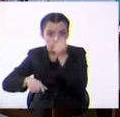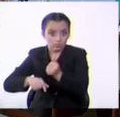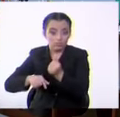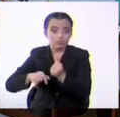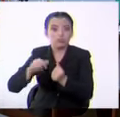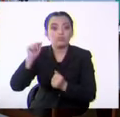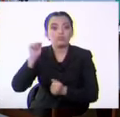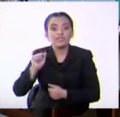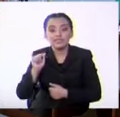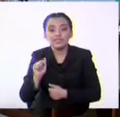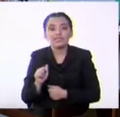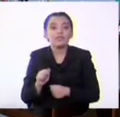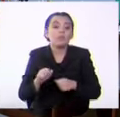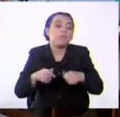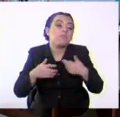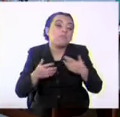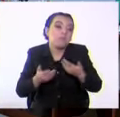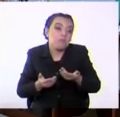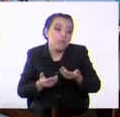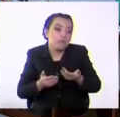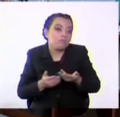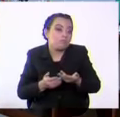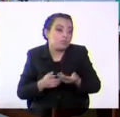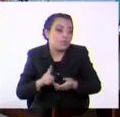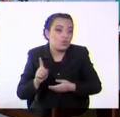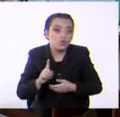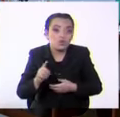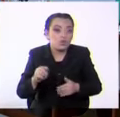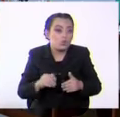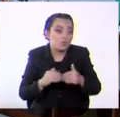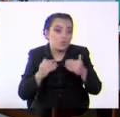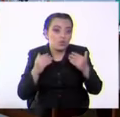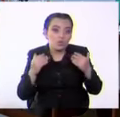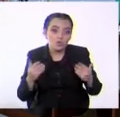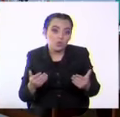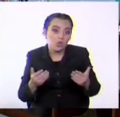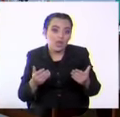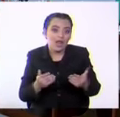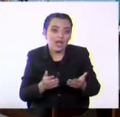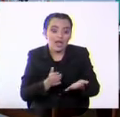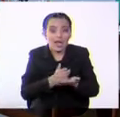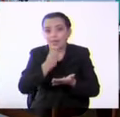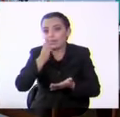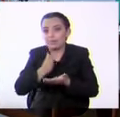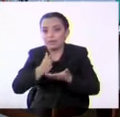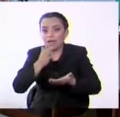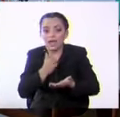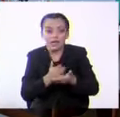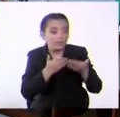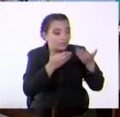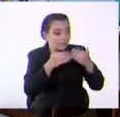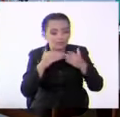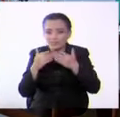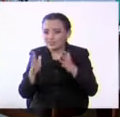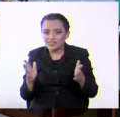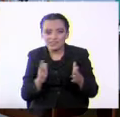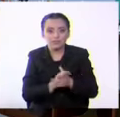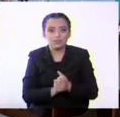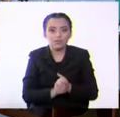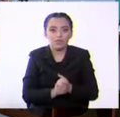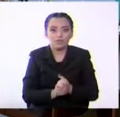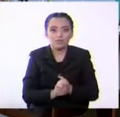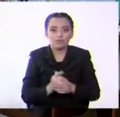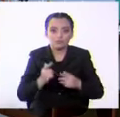ejemplo, pueden no tener depredadores o cuyas condiciones de hábitat son mejores que en las que ellos vivían, y al no tener